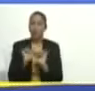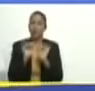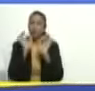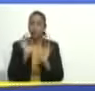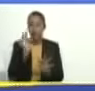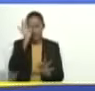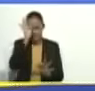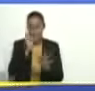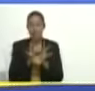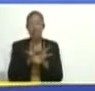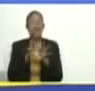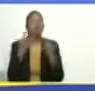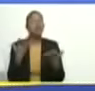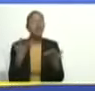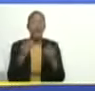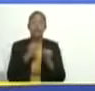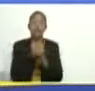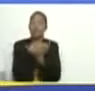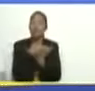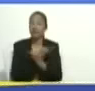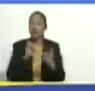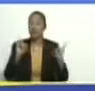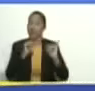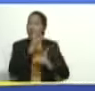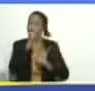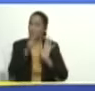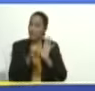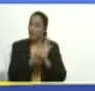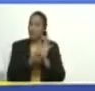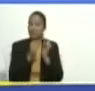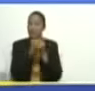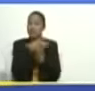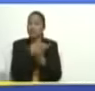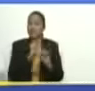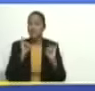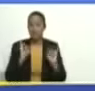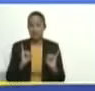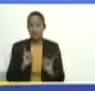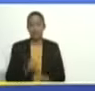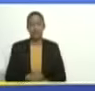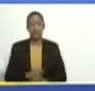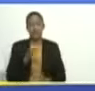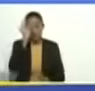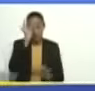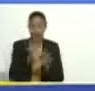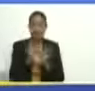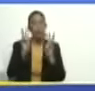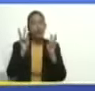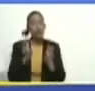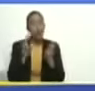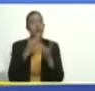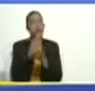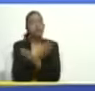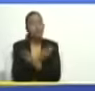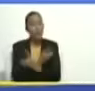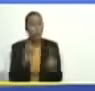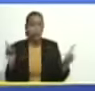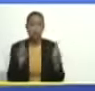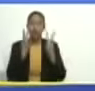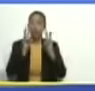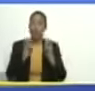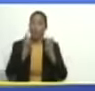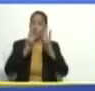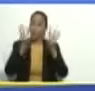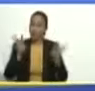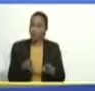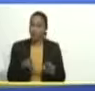causa de la independencia plena, la soberanía absoluta, la causa de una nueva democracia, de un nuevo modelo, donde el poder lo tenga el